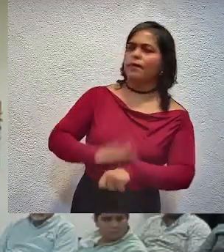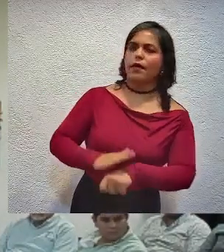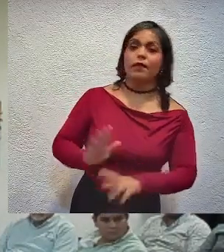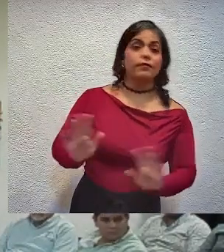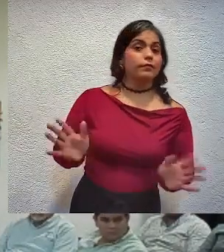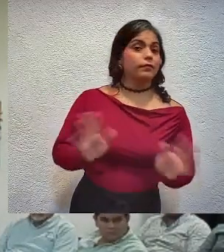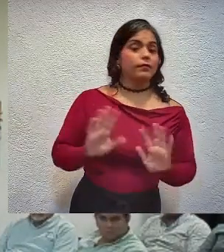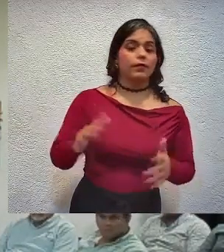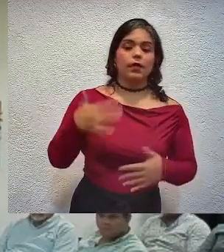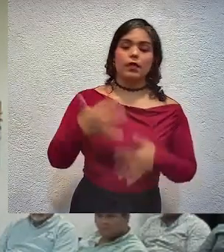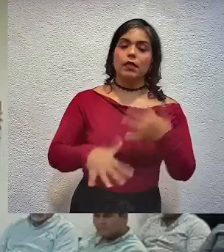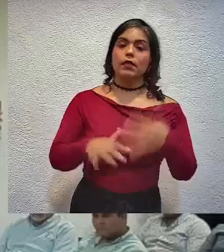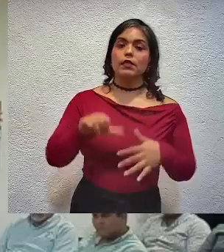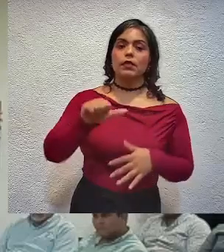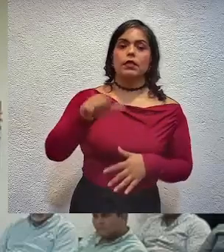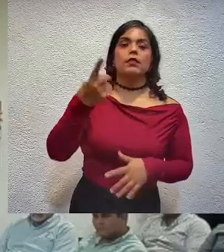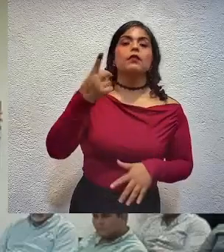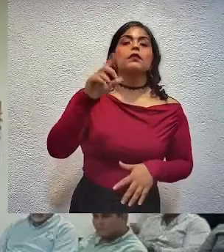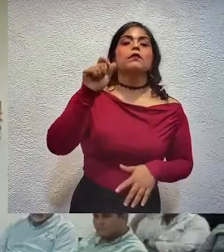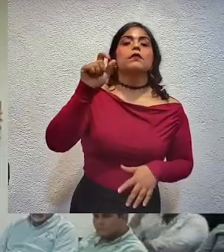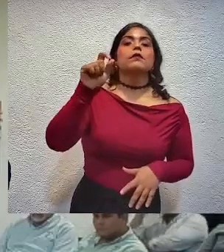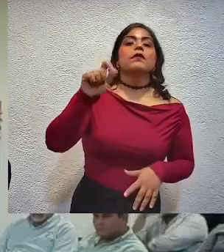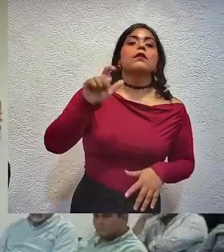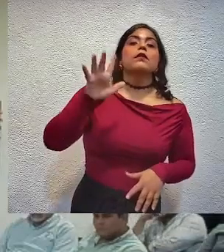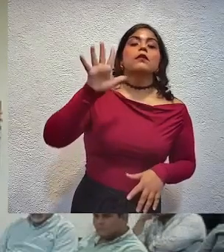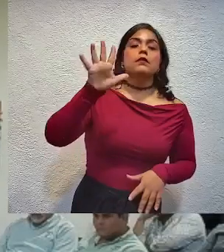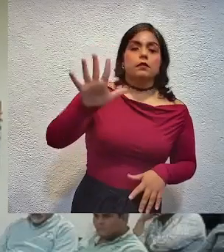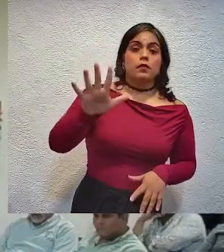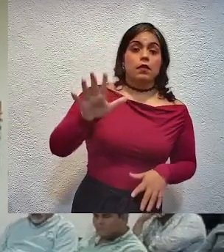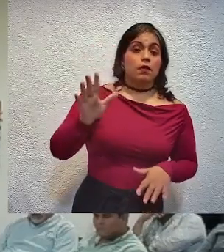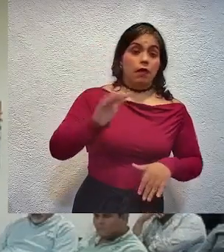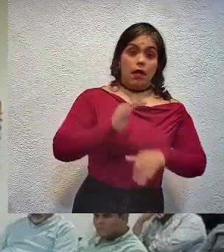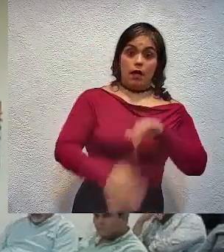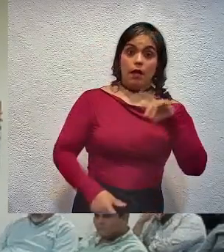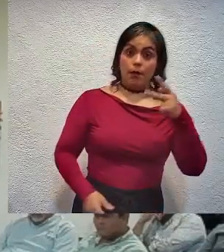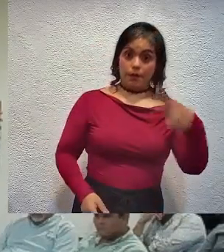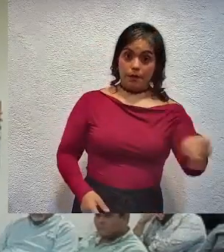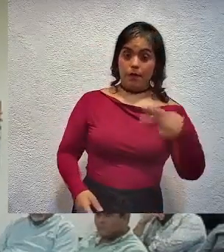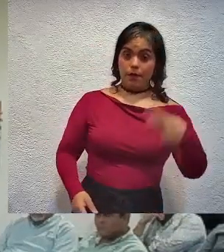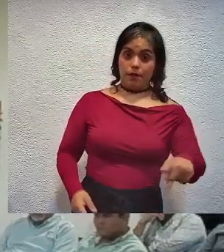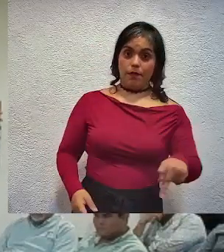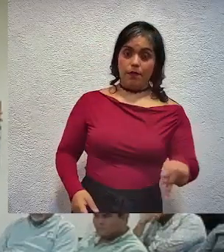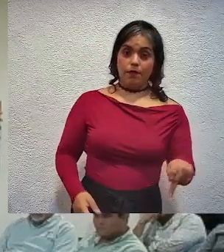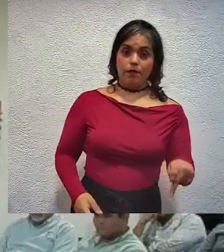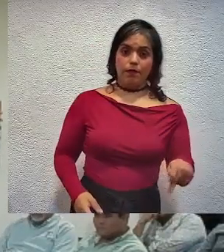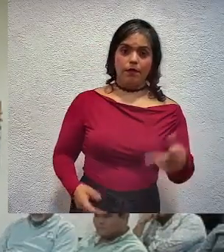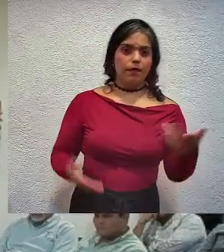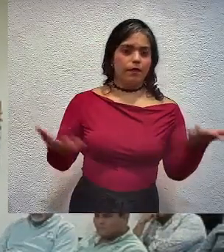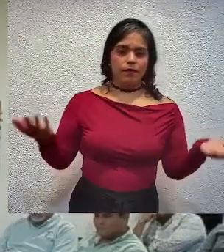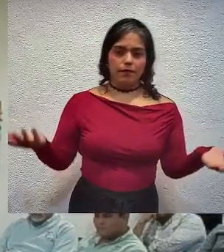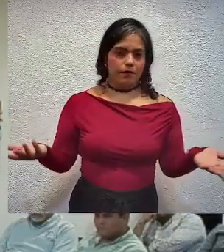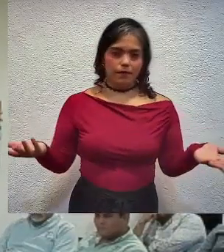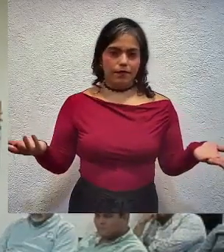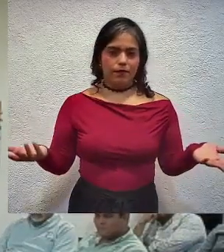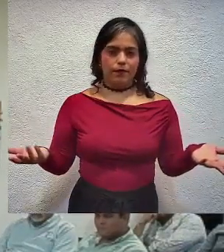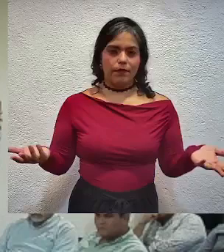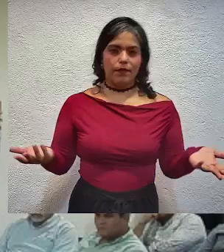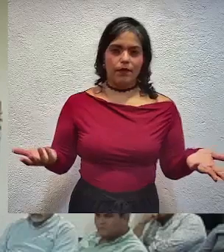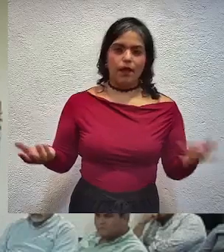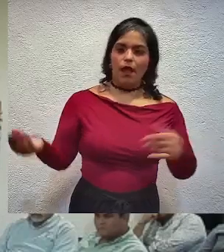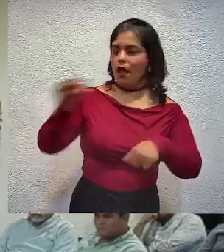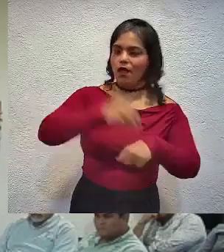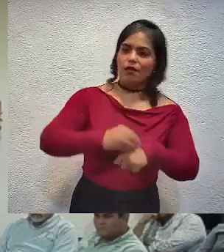15 o 16 de diciembre de 2025 como la fecha de conclusión de su encargo, sería tanto como justipreciar